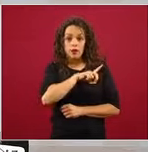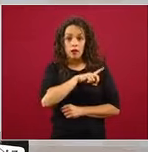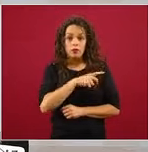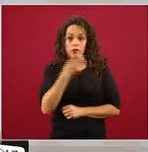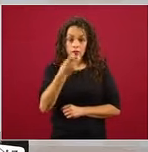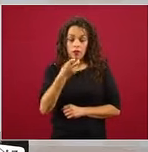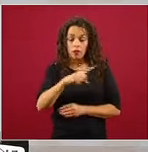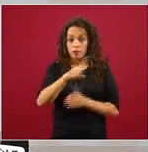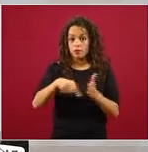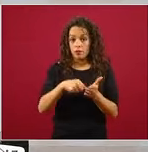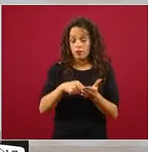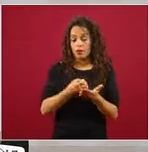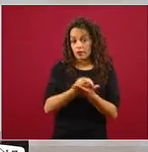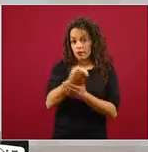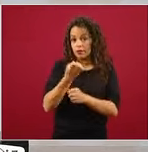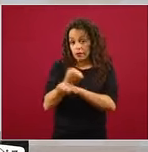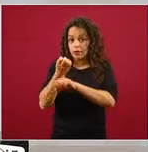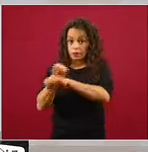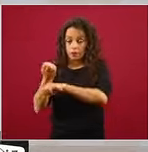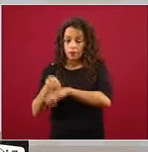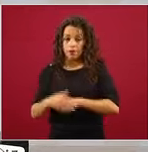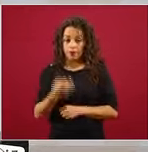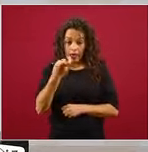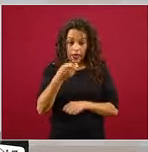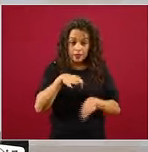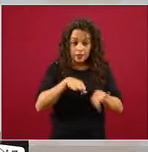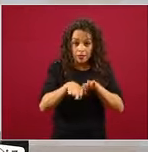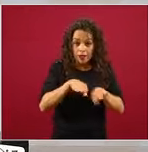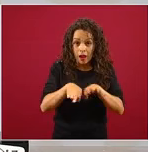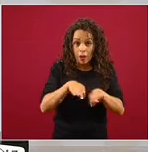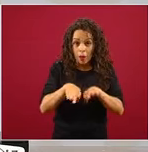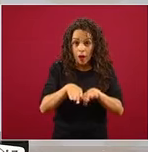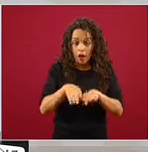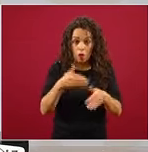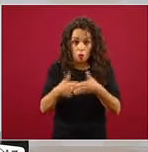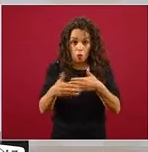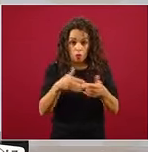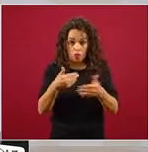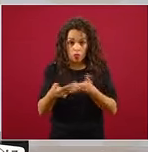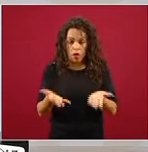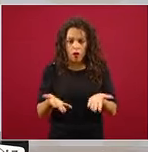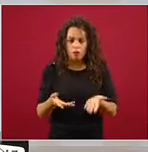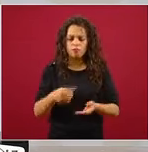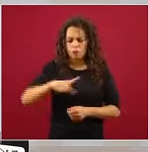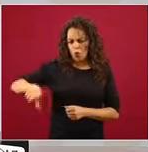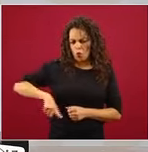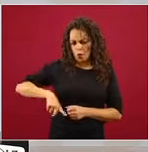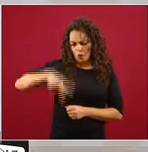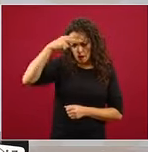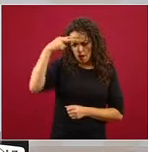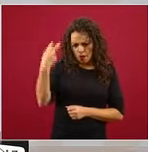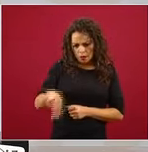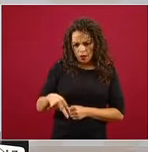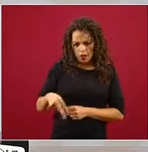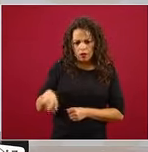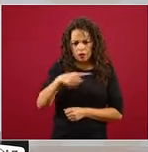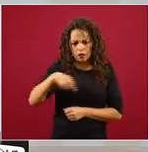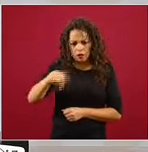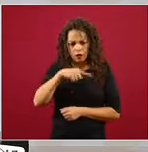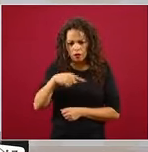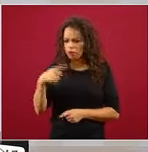Este es un modelo de trabajo que en el Gobierno de México estructuramos desde hace ya